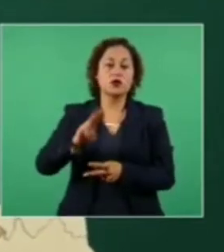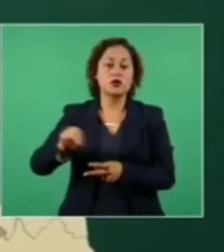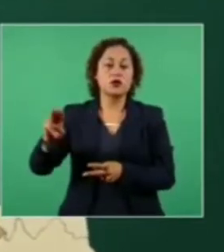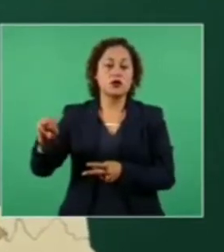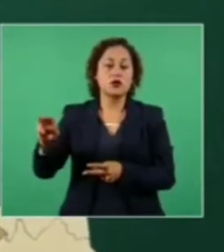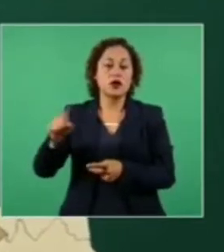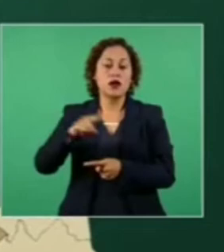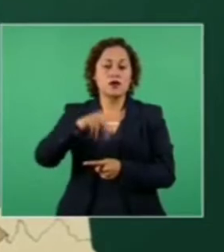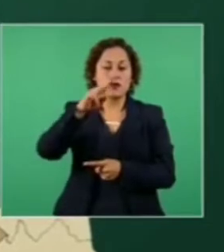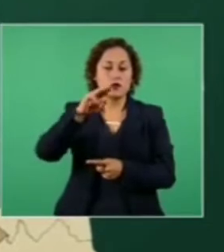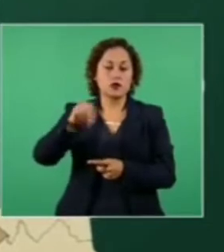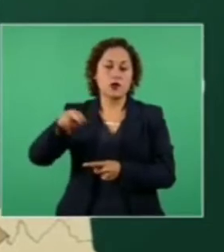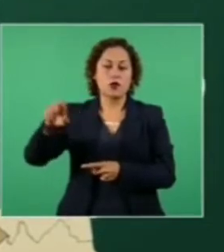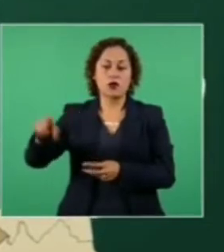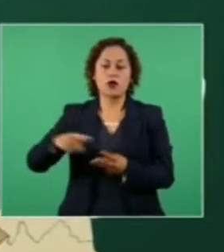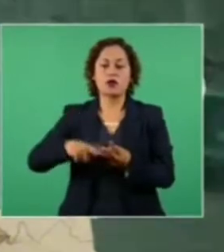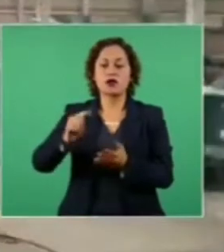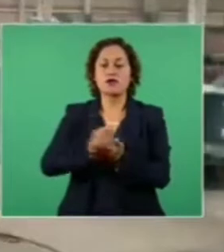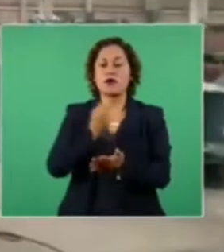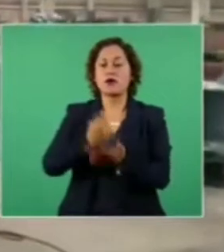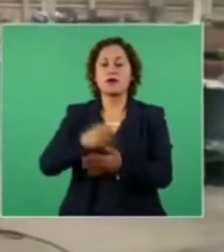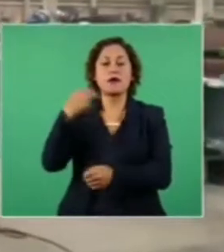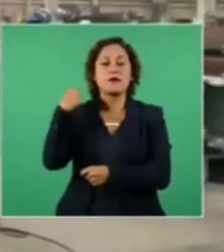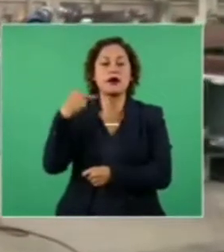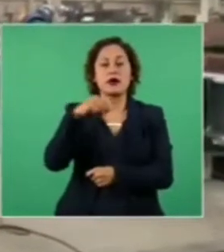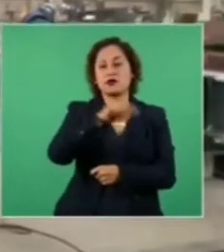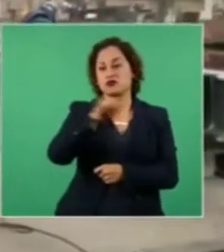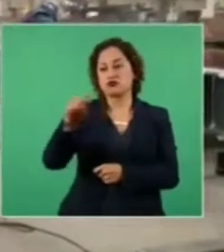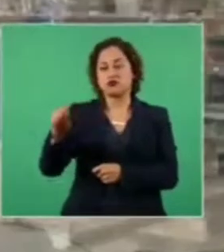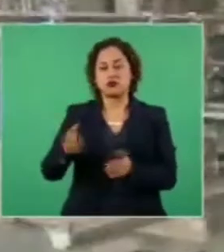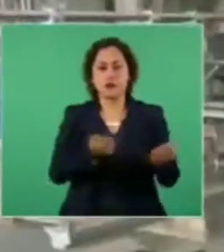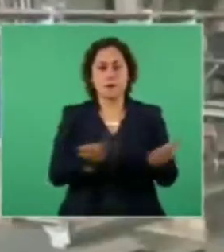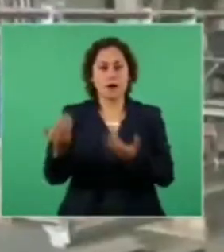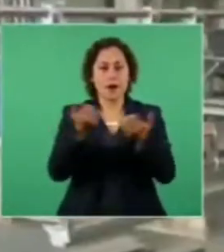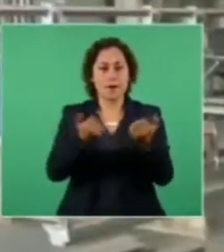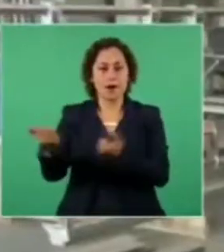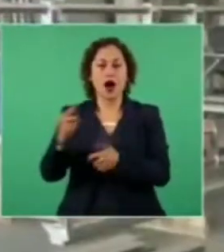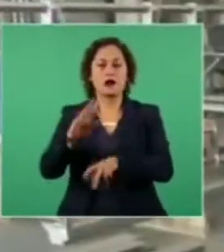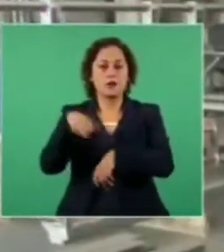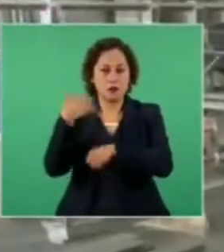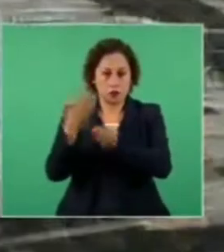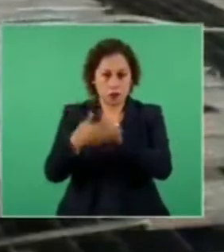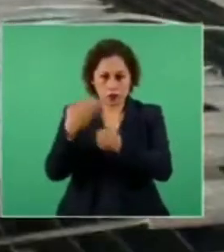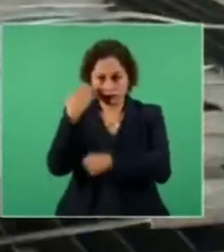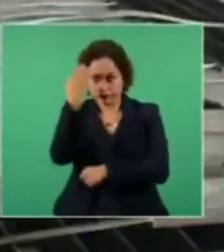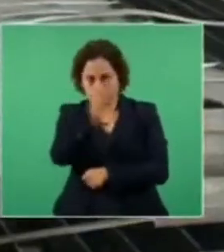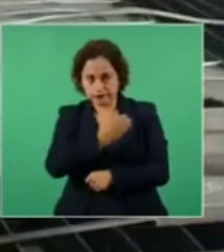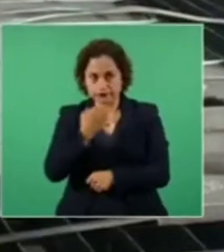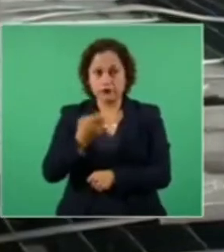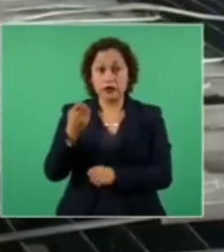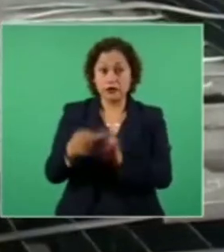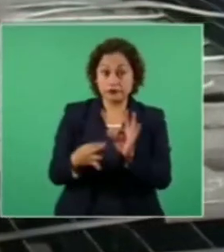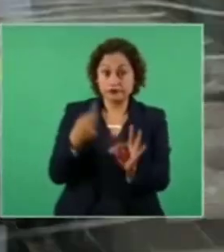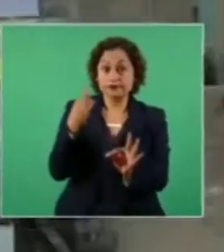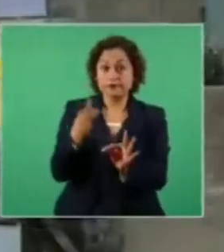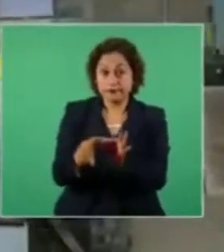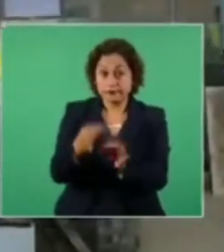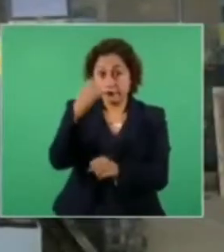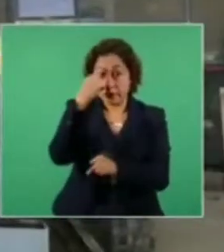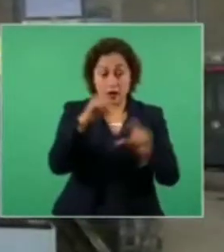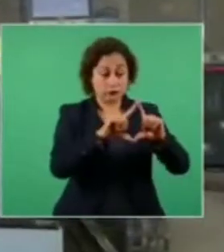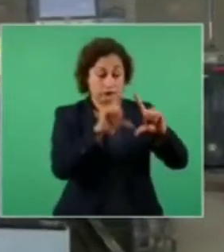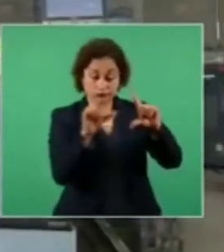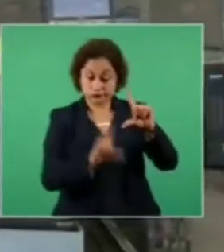Tamaulipas, Pueblo Viejo y Tuxpan, Veracruz, donde se supervisará próximamente. Con ello se cumple también que se utilice toda la mano de